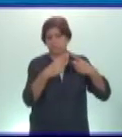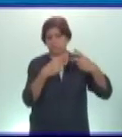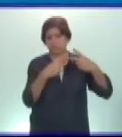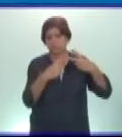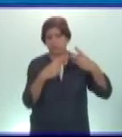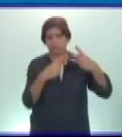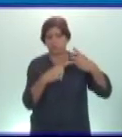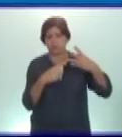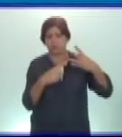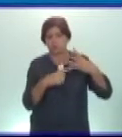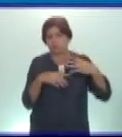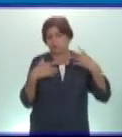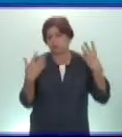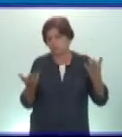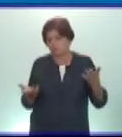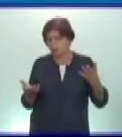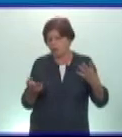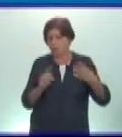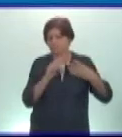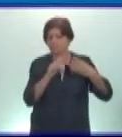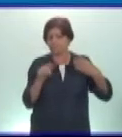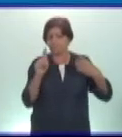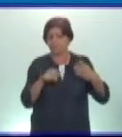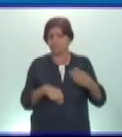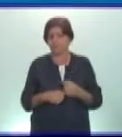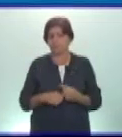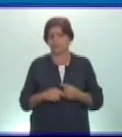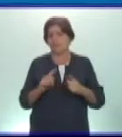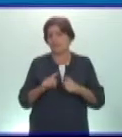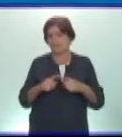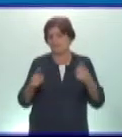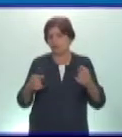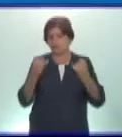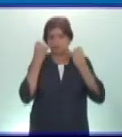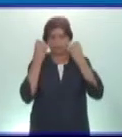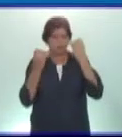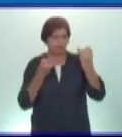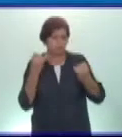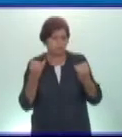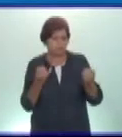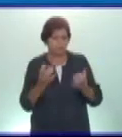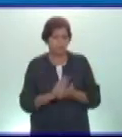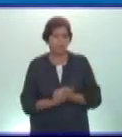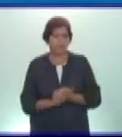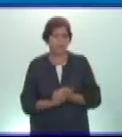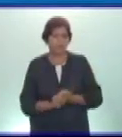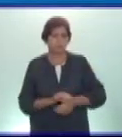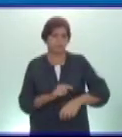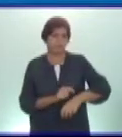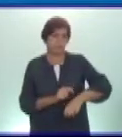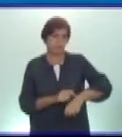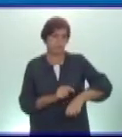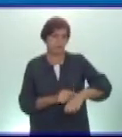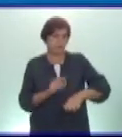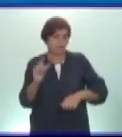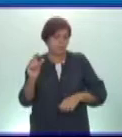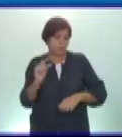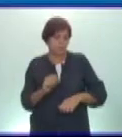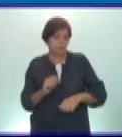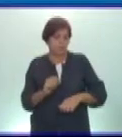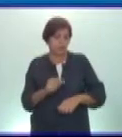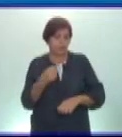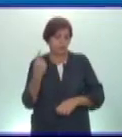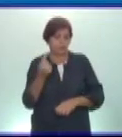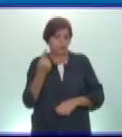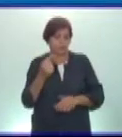una adivinanza o de un poema. ¿Por qué lo identificaron? Vamos a darle un breve tiempo, brevísimo, porque solo van a escribir